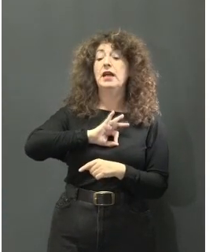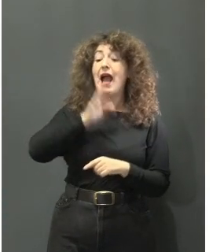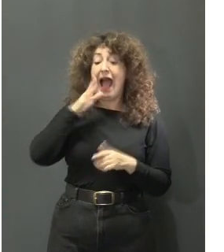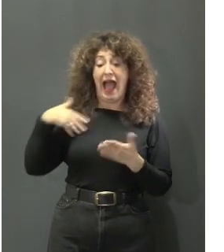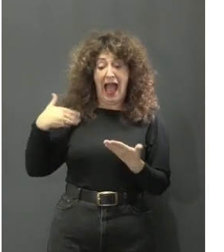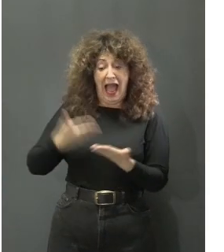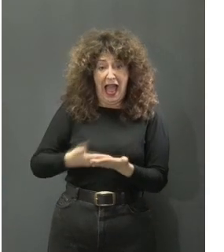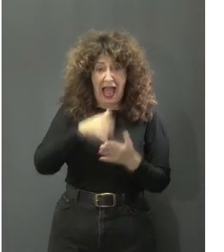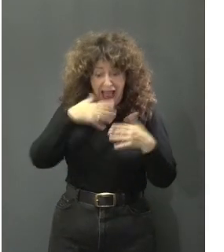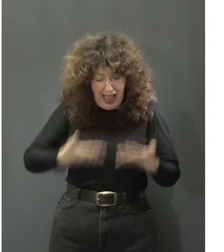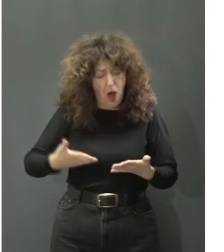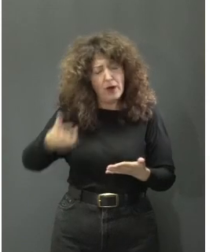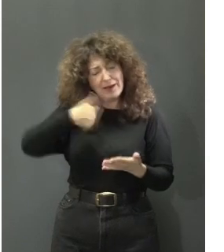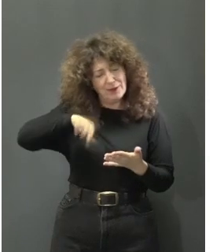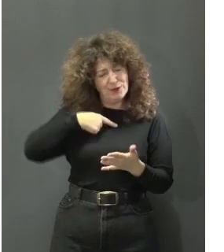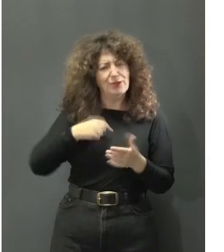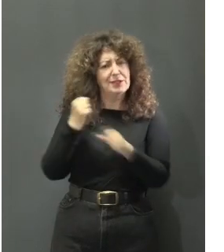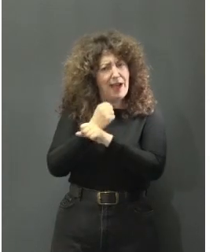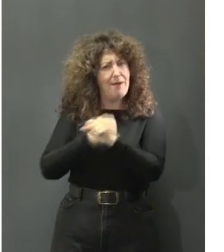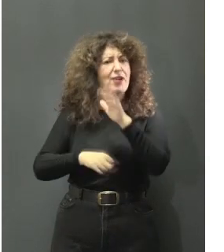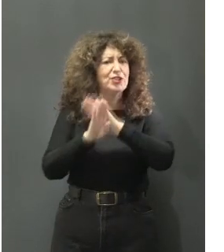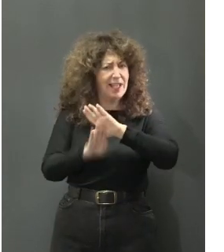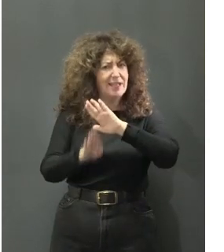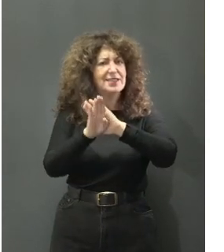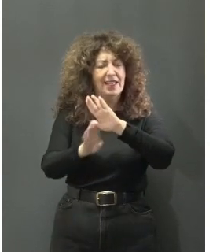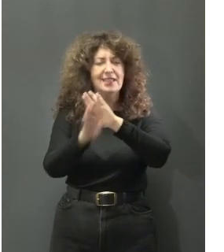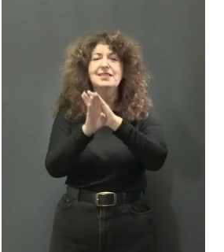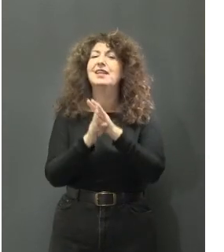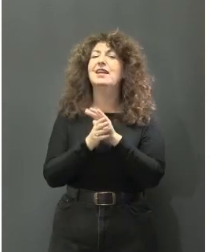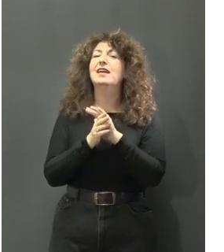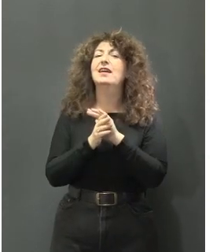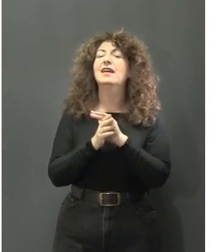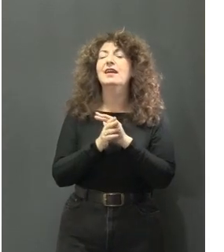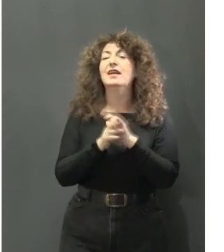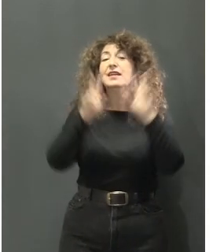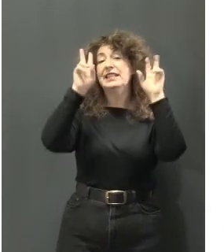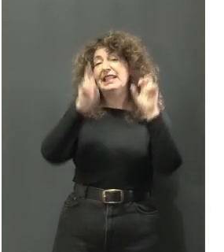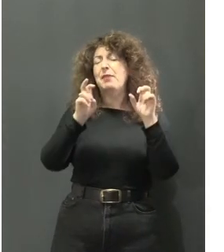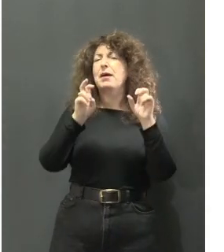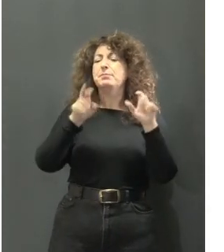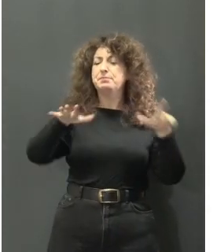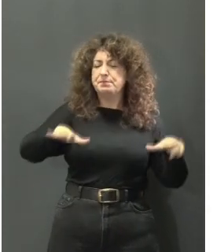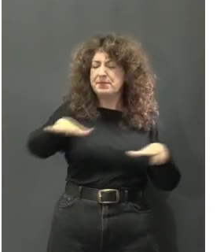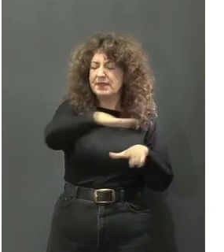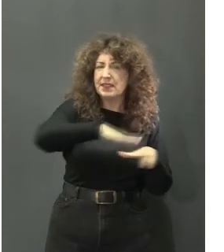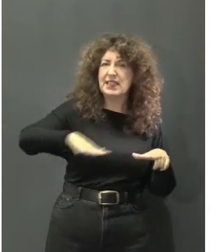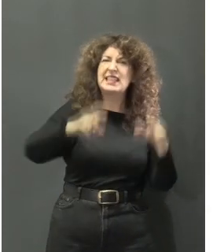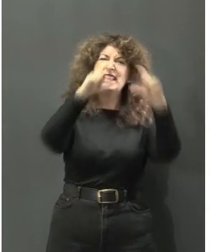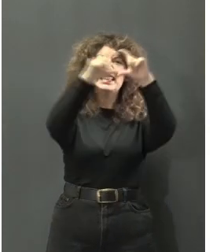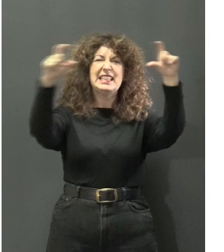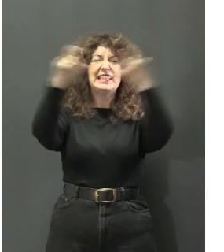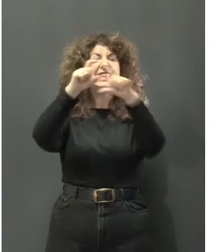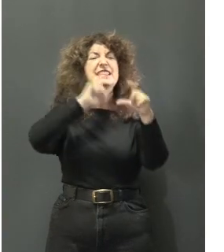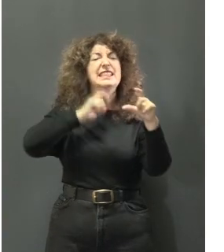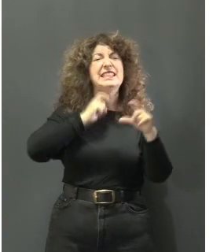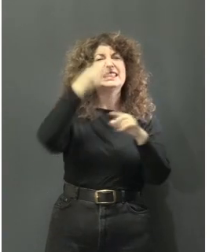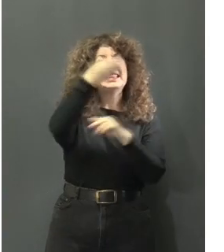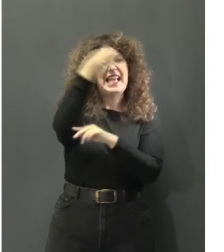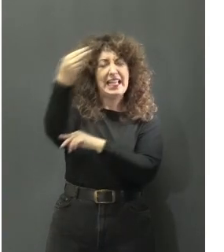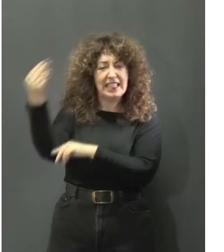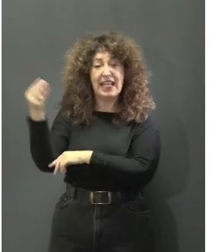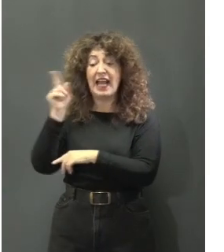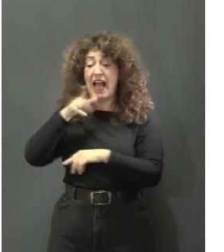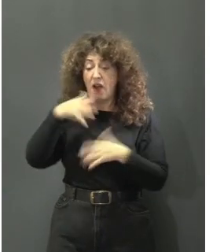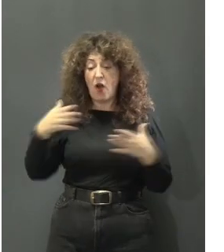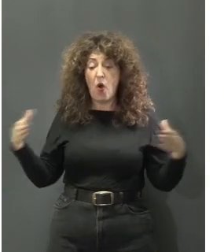de hoy seguimos trabajando en esa línea, en este caso ya con la señalización. Y el grupo de trabajo ahora está incluido en el Comité